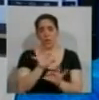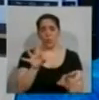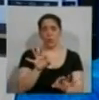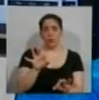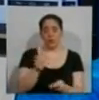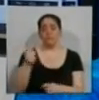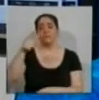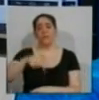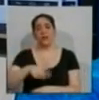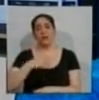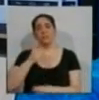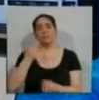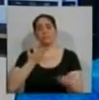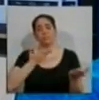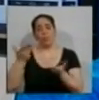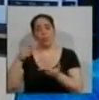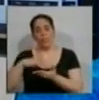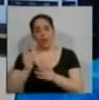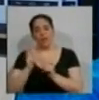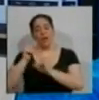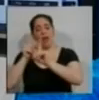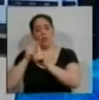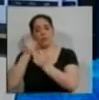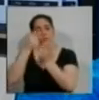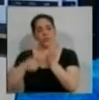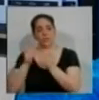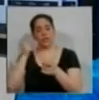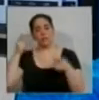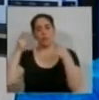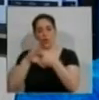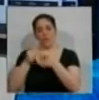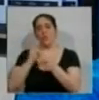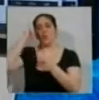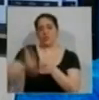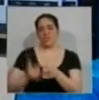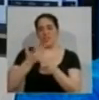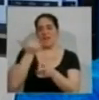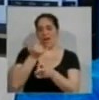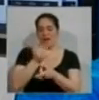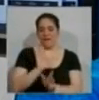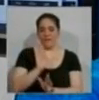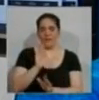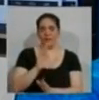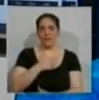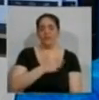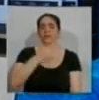dar espacio a este certamen y después te vamos a estar contando quiénes fueron los ganadores y de dónde